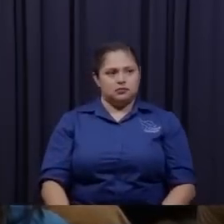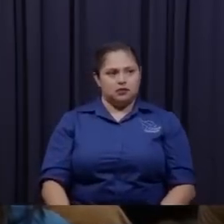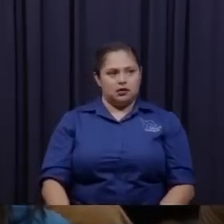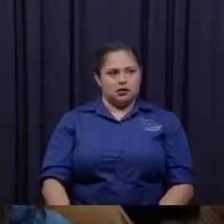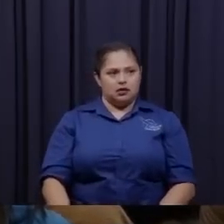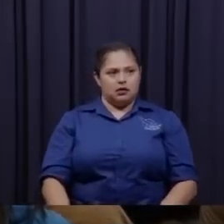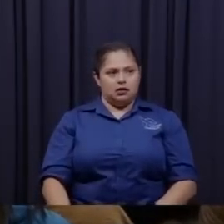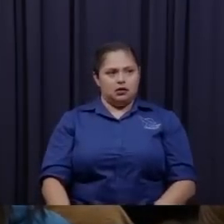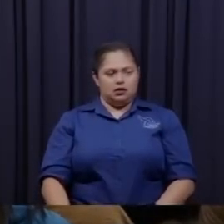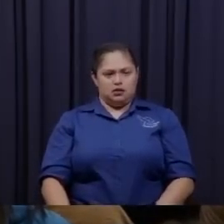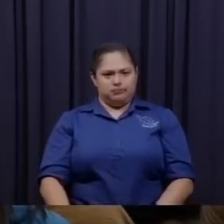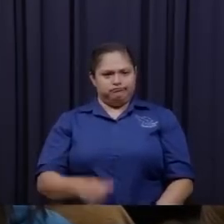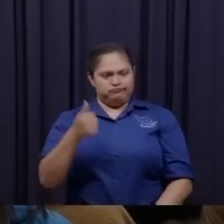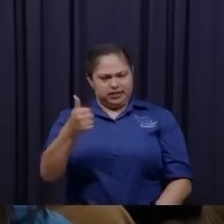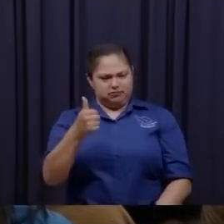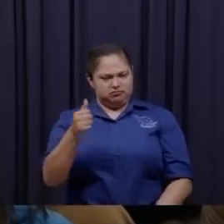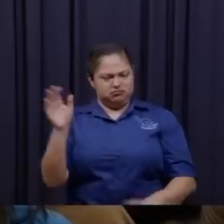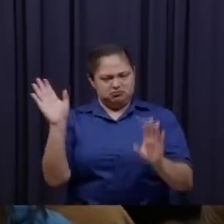¡ah, dejate charame!